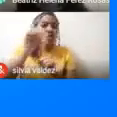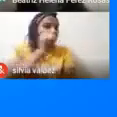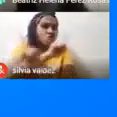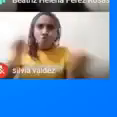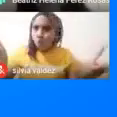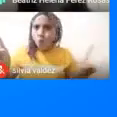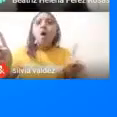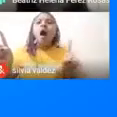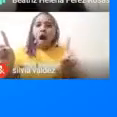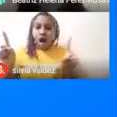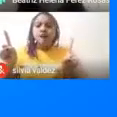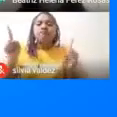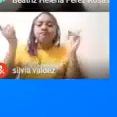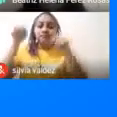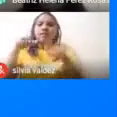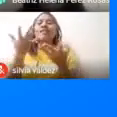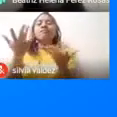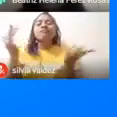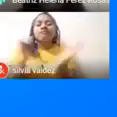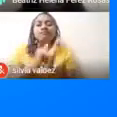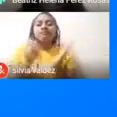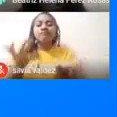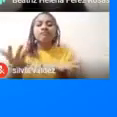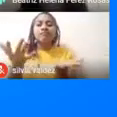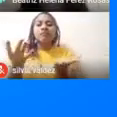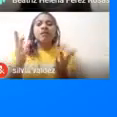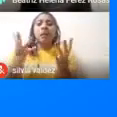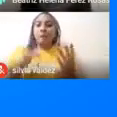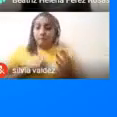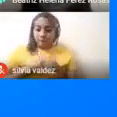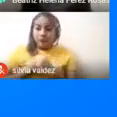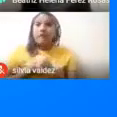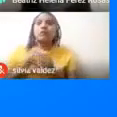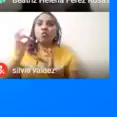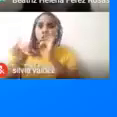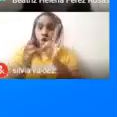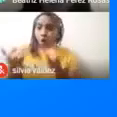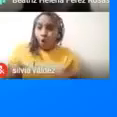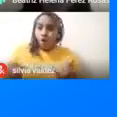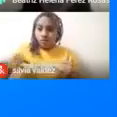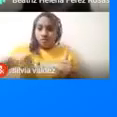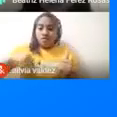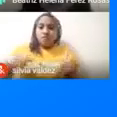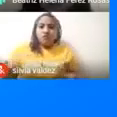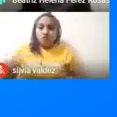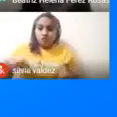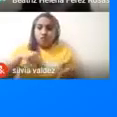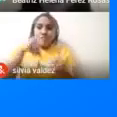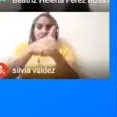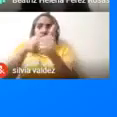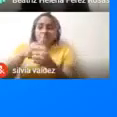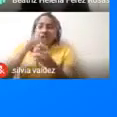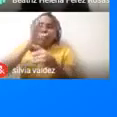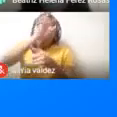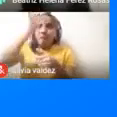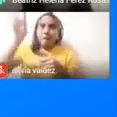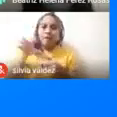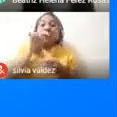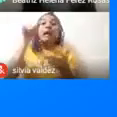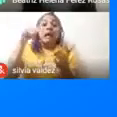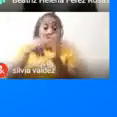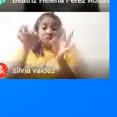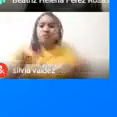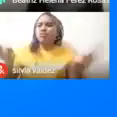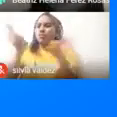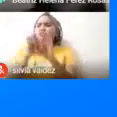ambiente y de los patrimonios que hoy tenemos como en cada nación. ¿Qué es importante? Por